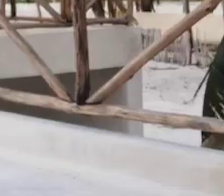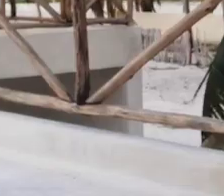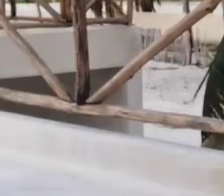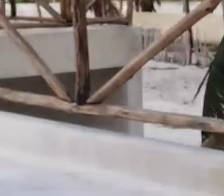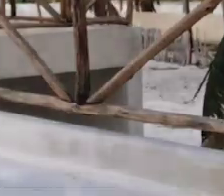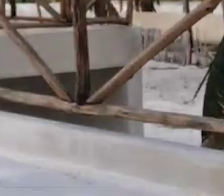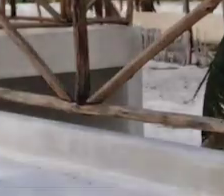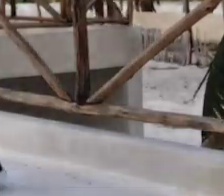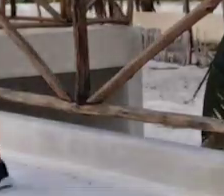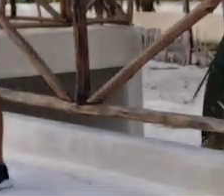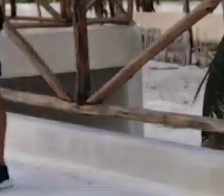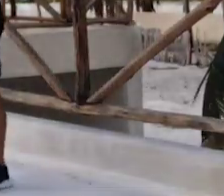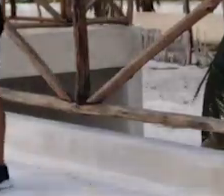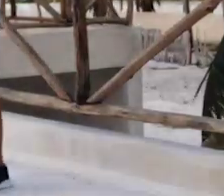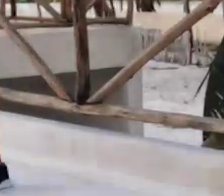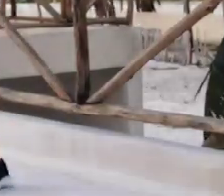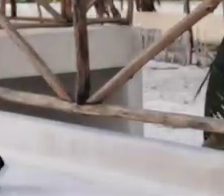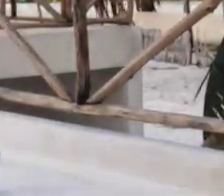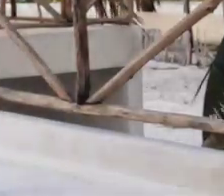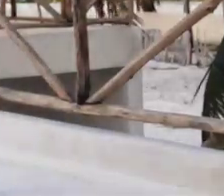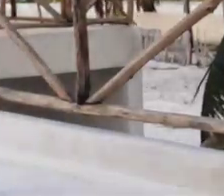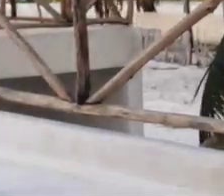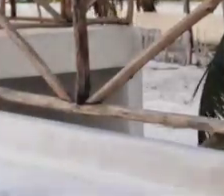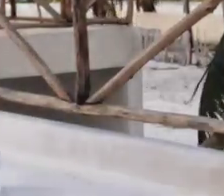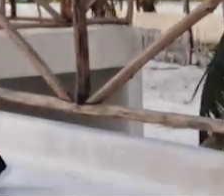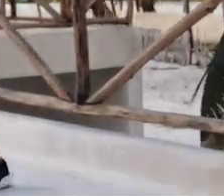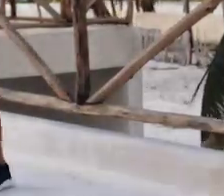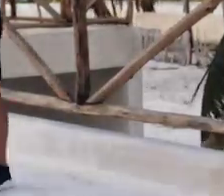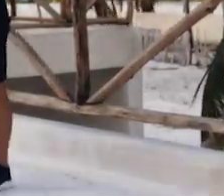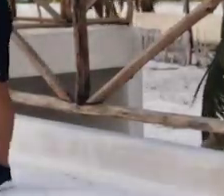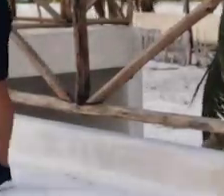¿Cómo vamos? Sientan el trabajo en las piernas.